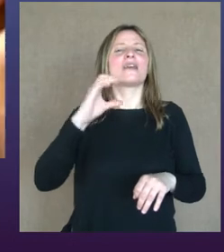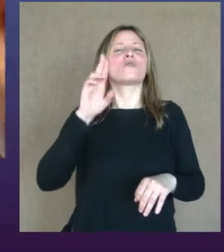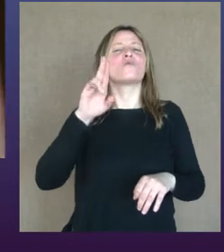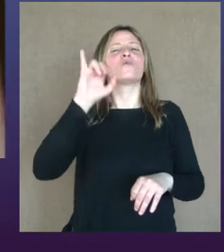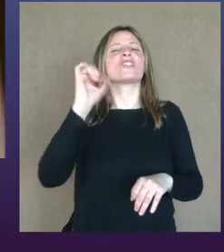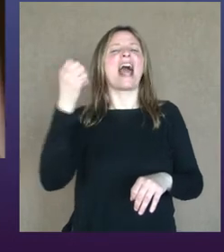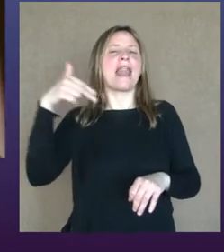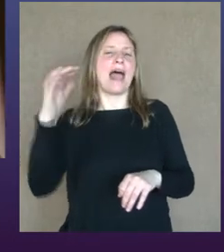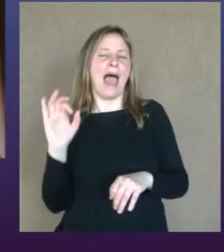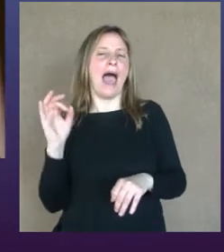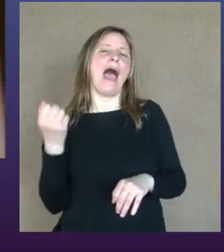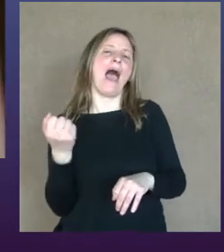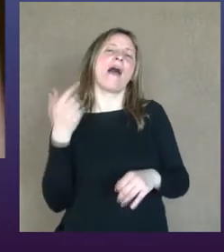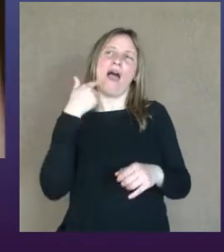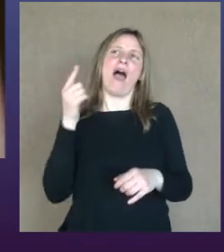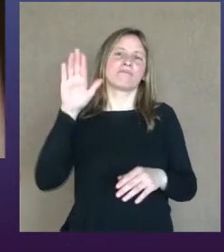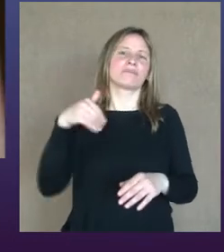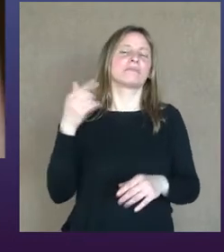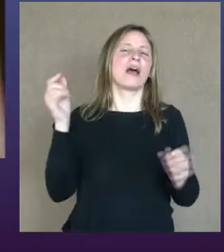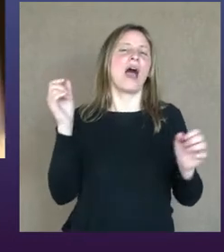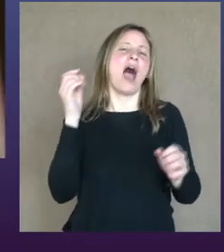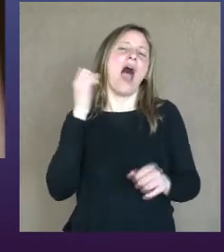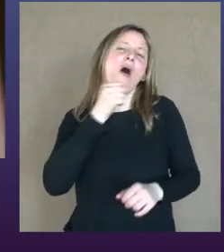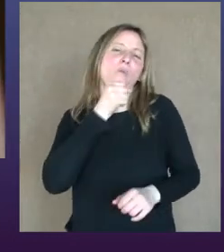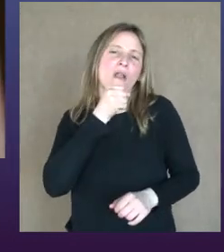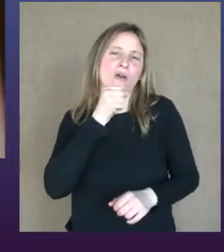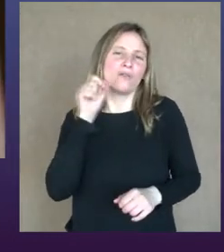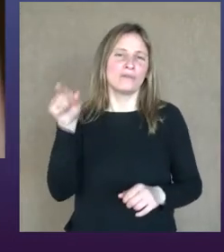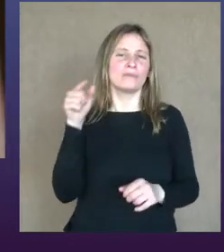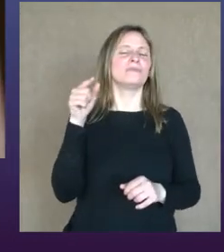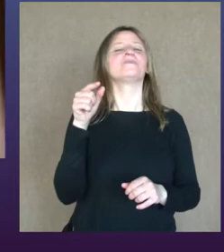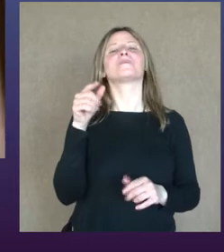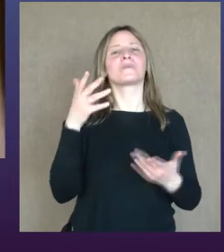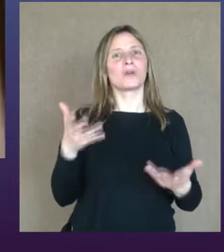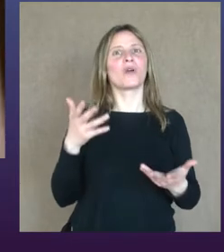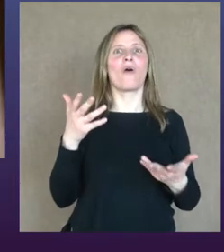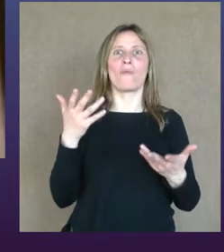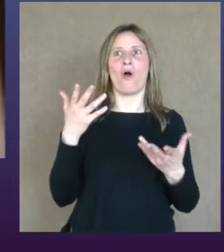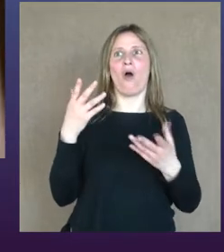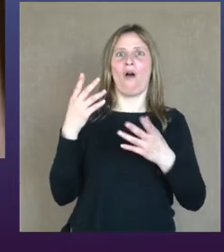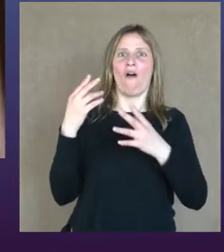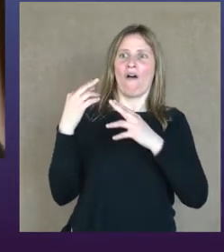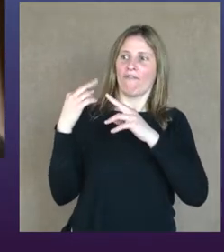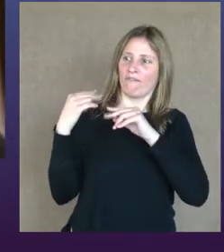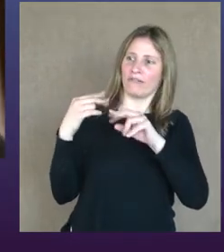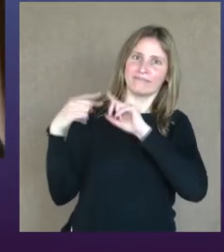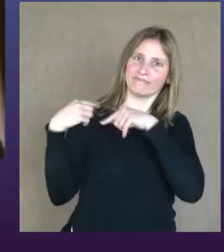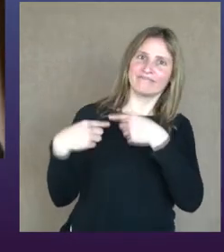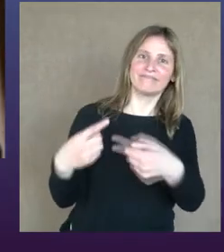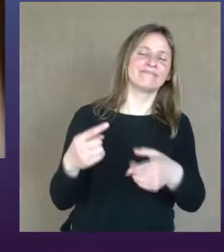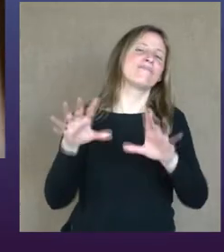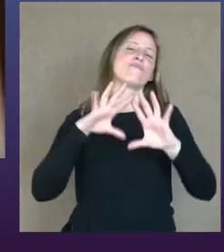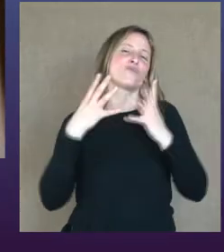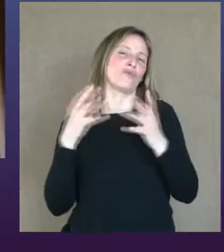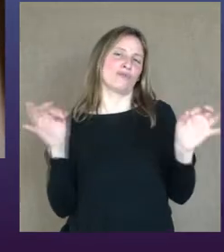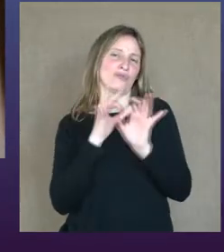de folclores argentinas en las que escribió mi abuelo. Eso fue lo que me llevó un poco, o mucho, a estar